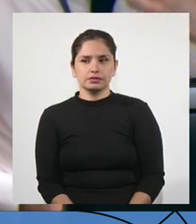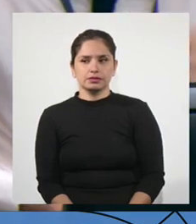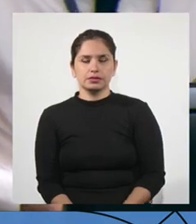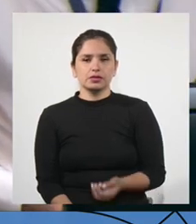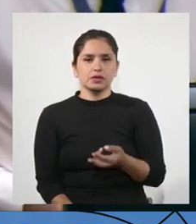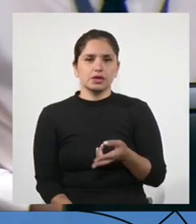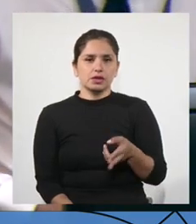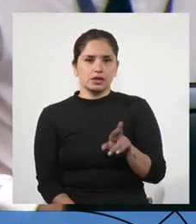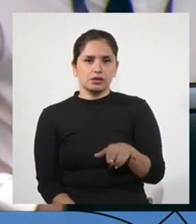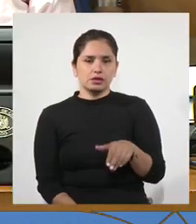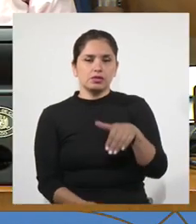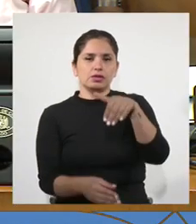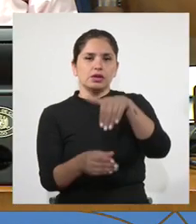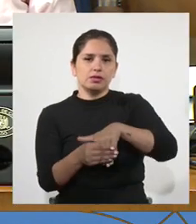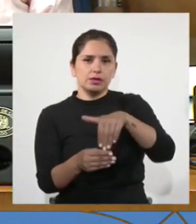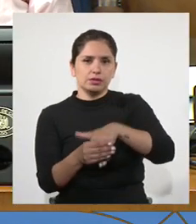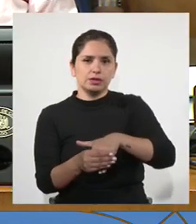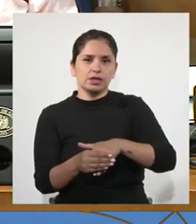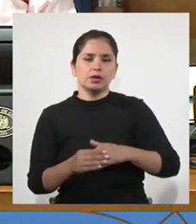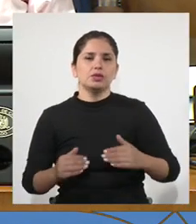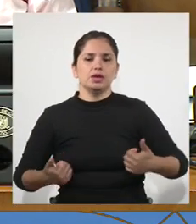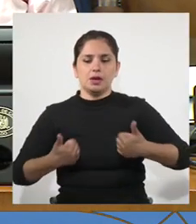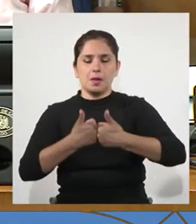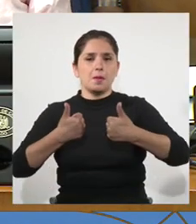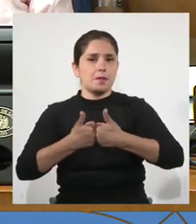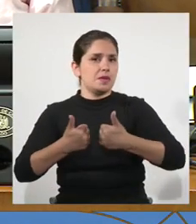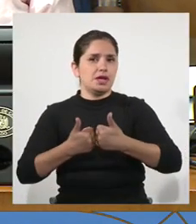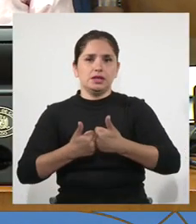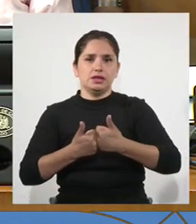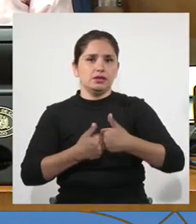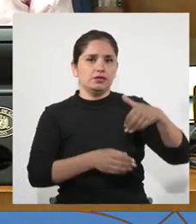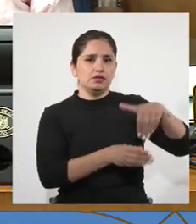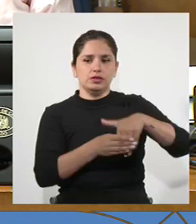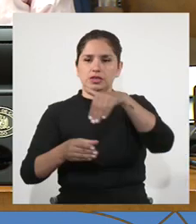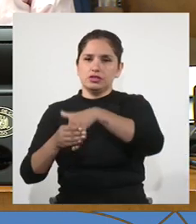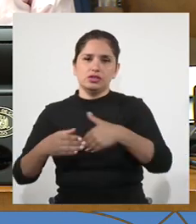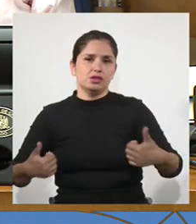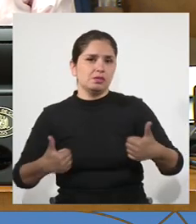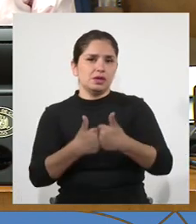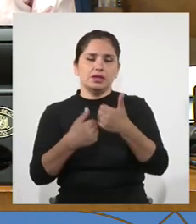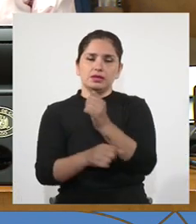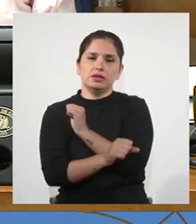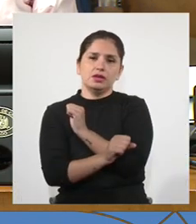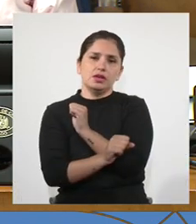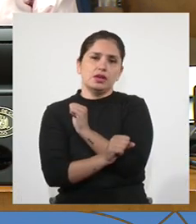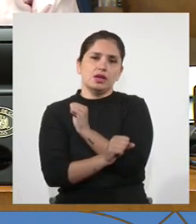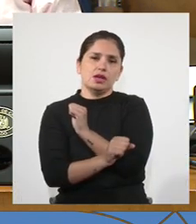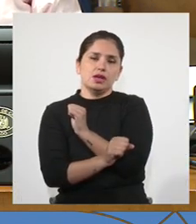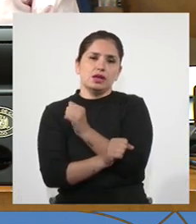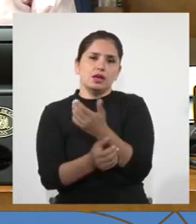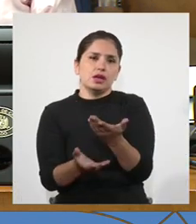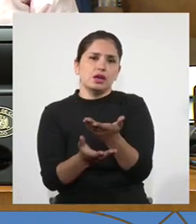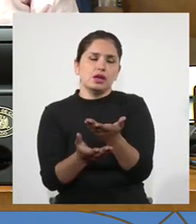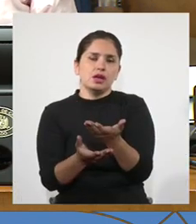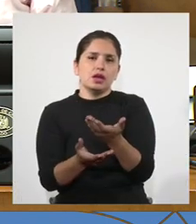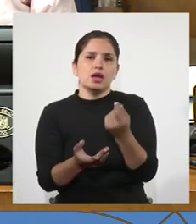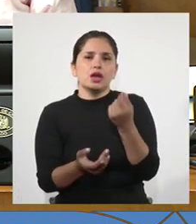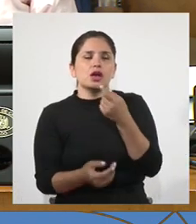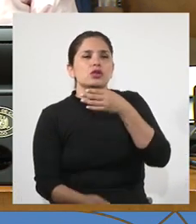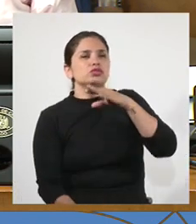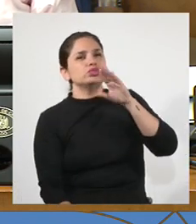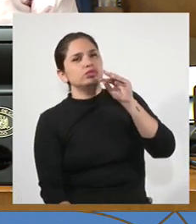vuelve a poner en votación porque hubo empate, claramente inadmisible, pero... Los mismos recursos, solo